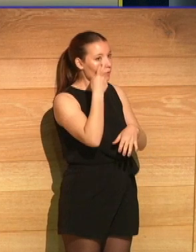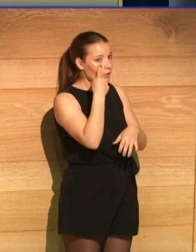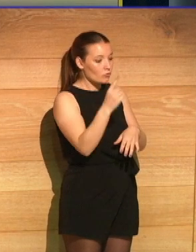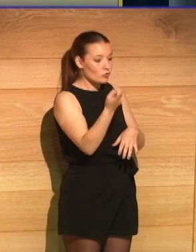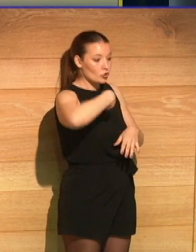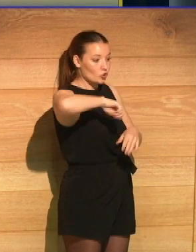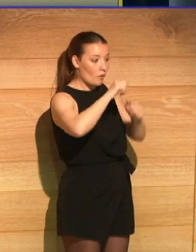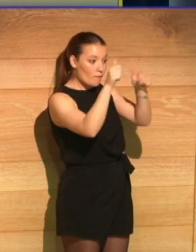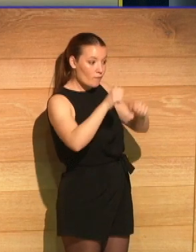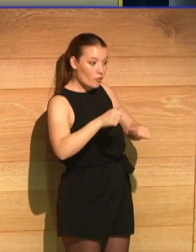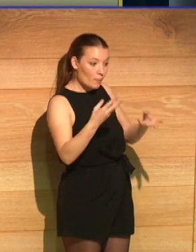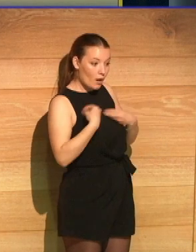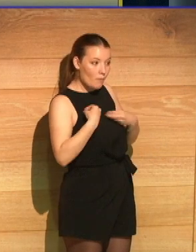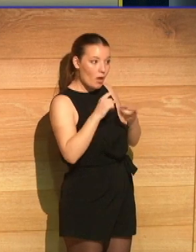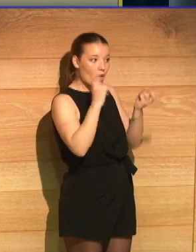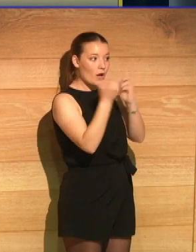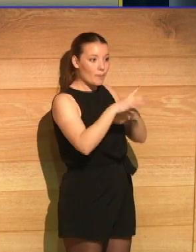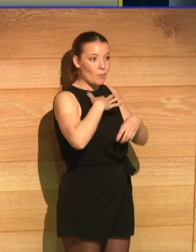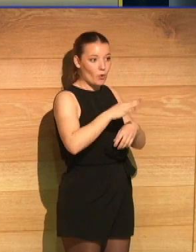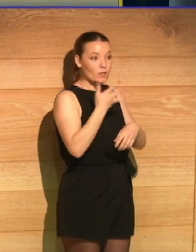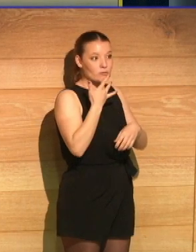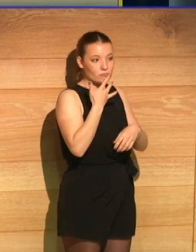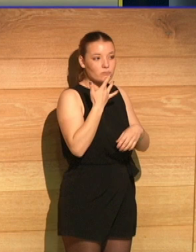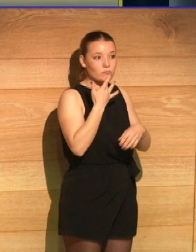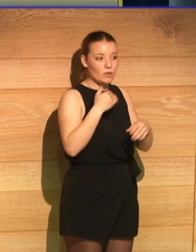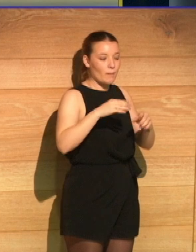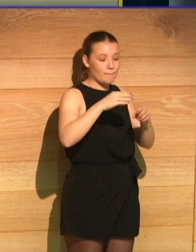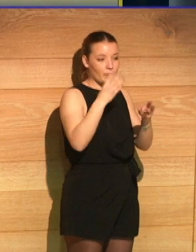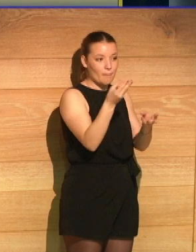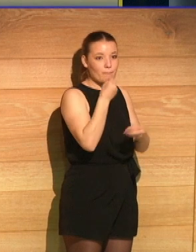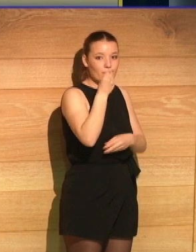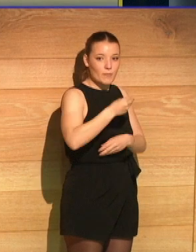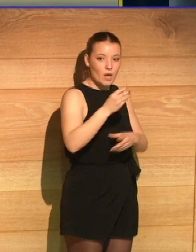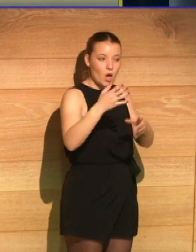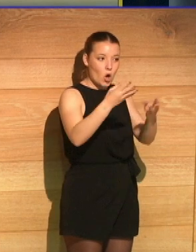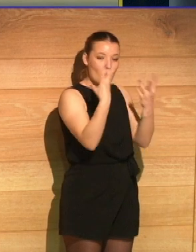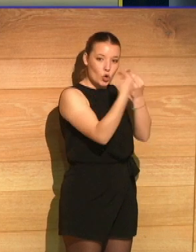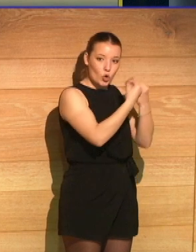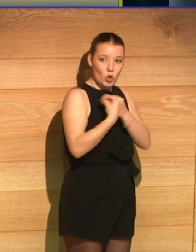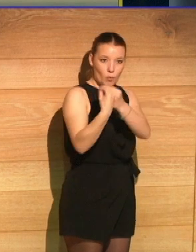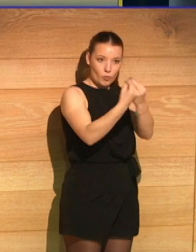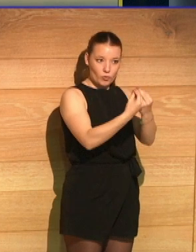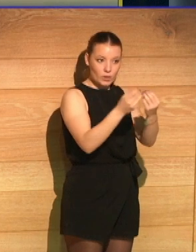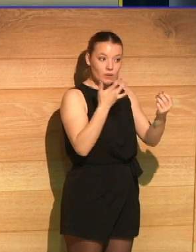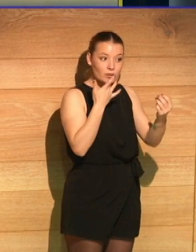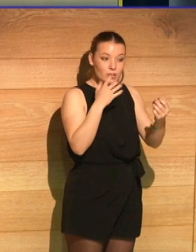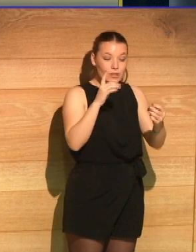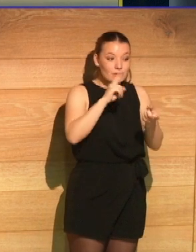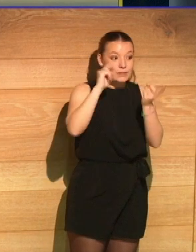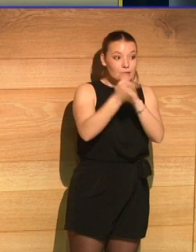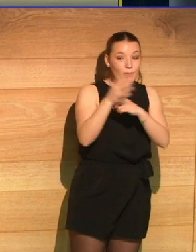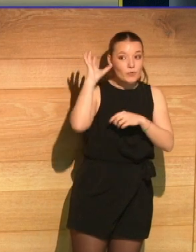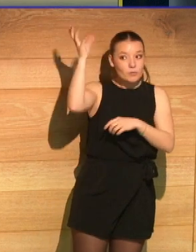vida por un bien común. Y si lo aplicamos a la crisis climática, también seríamos capaces de hacerlo